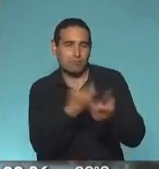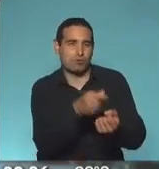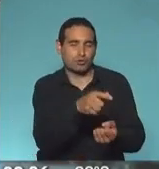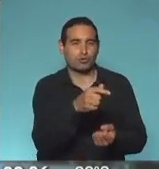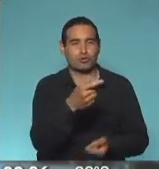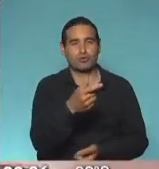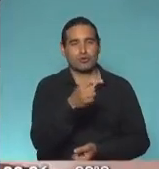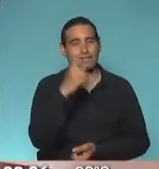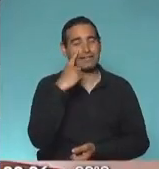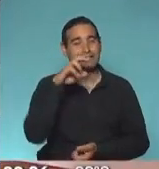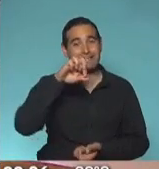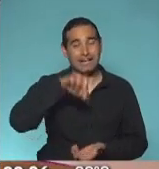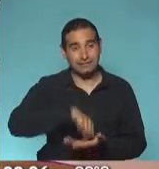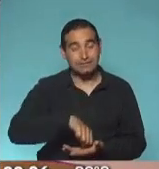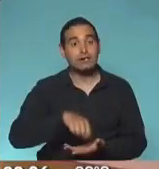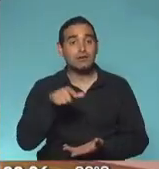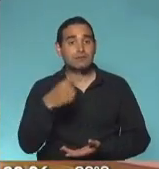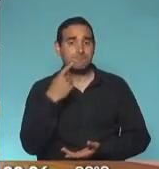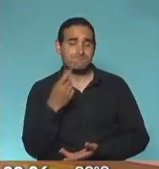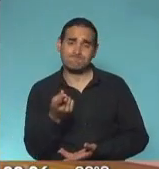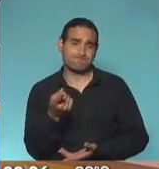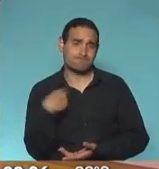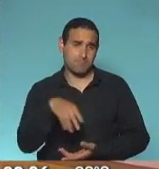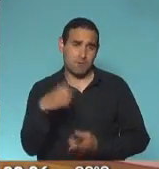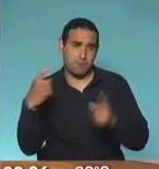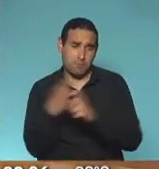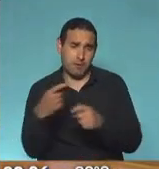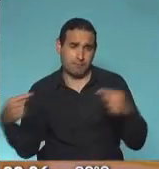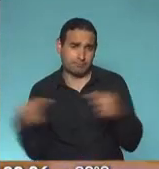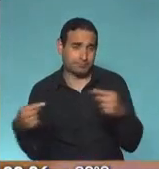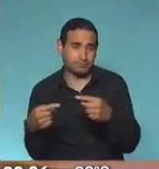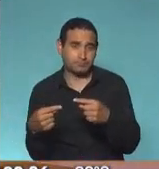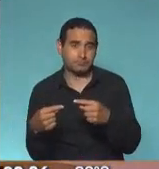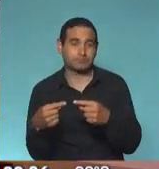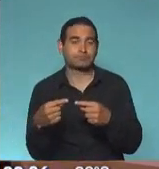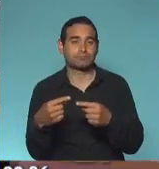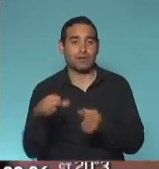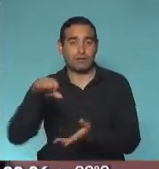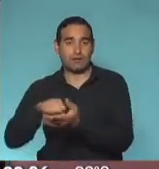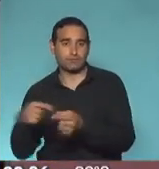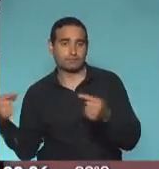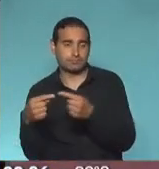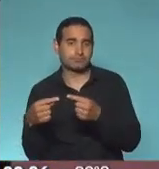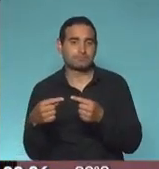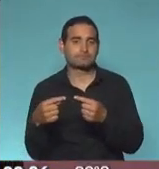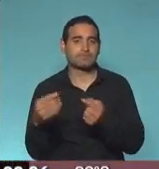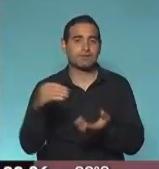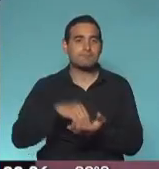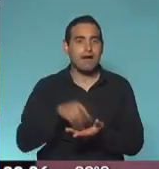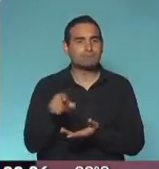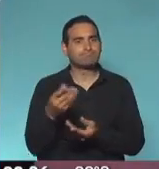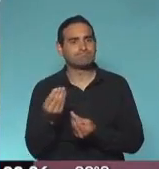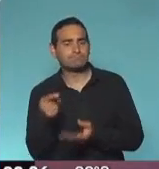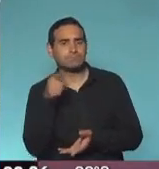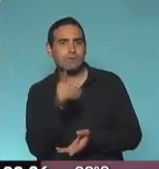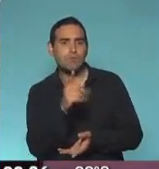en este momento en el Kurdistán iraquí va a ser repelido por las milicias pro-chiitas iraquíes que responden a Irán, que tiene a su vez miedo de los